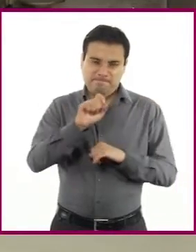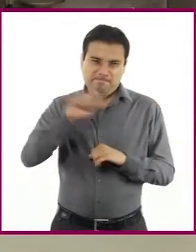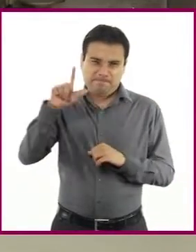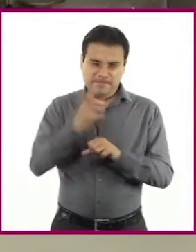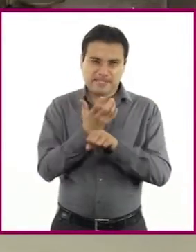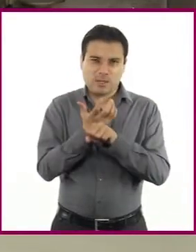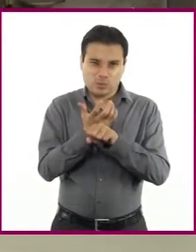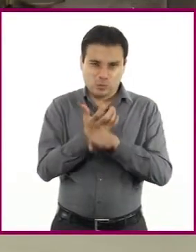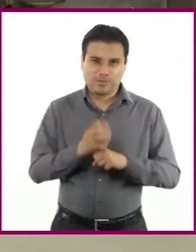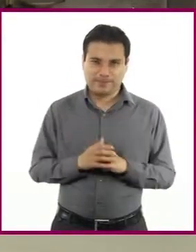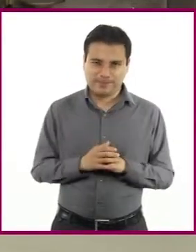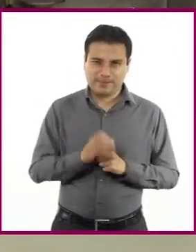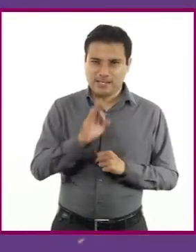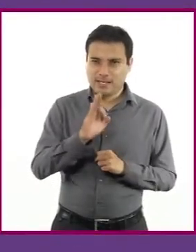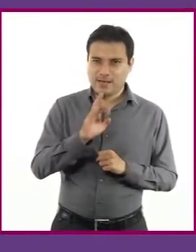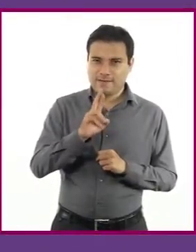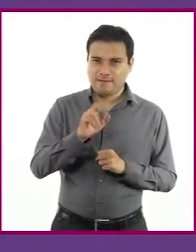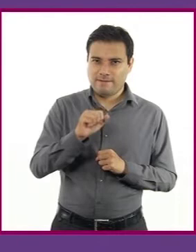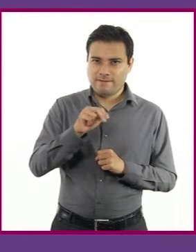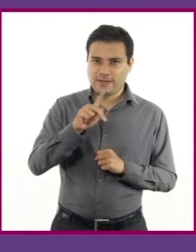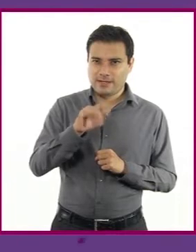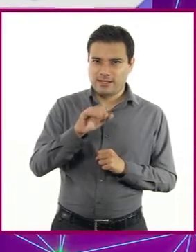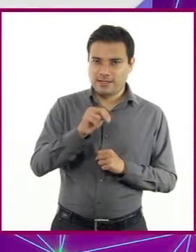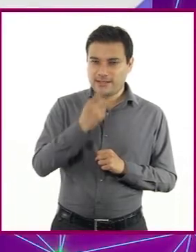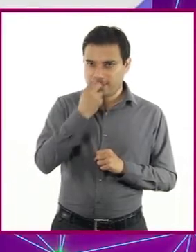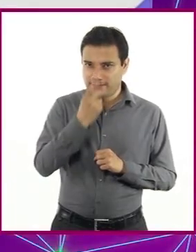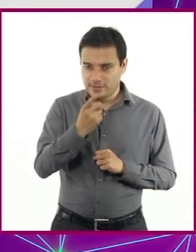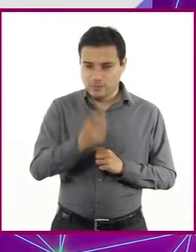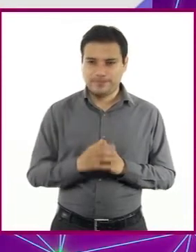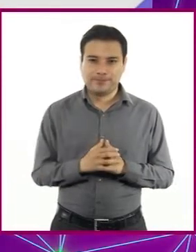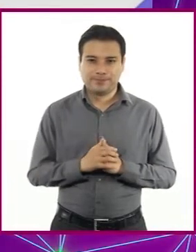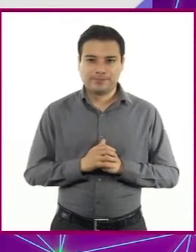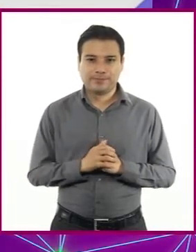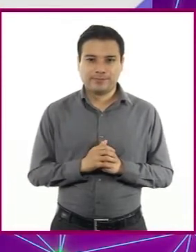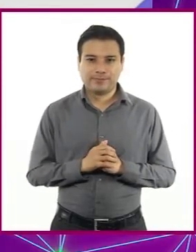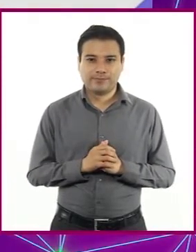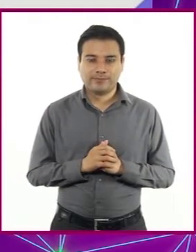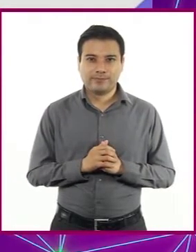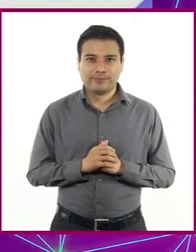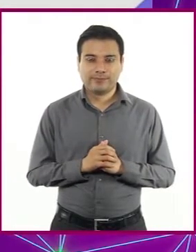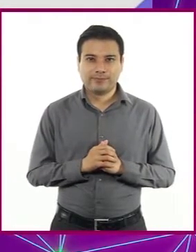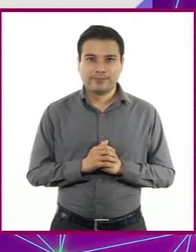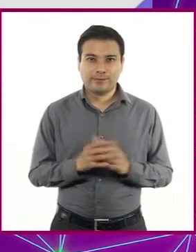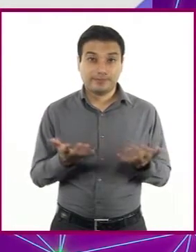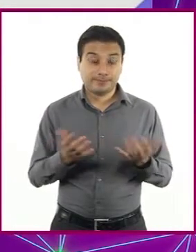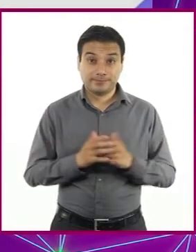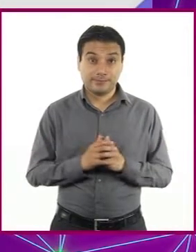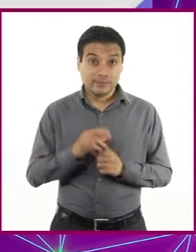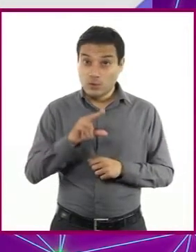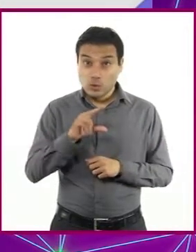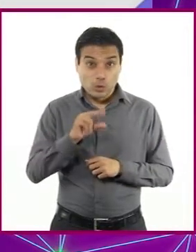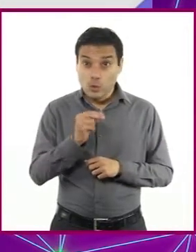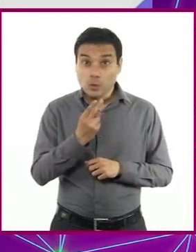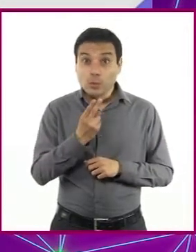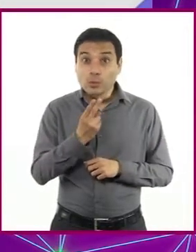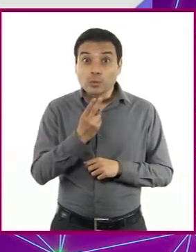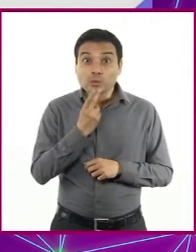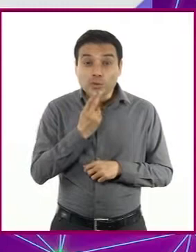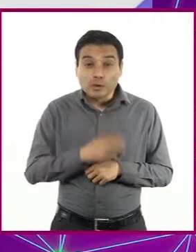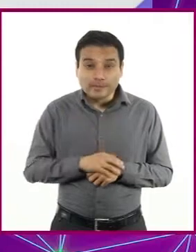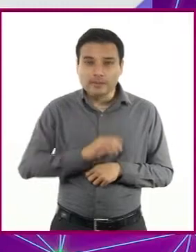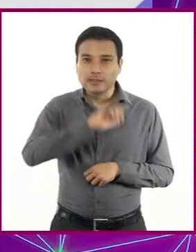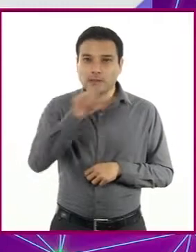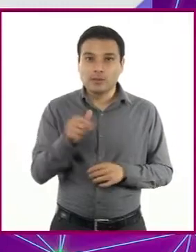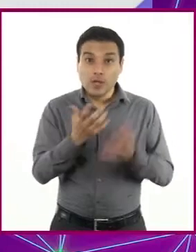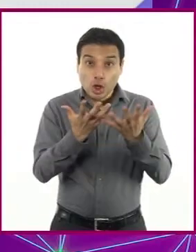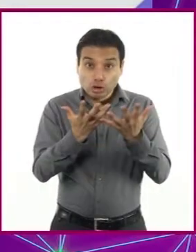estadounidense Benjamin Franklin. La oxidación, por falta de uso, gasta mucho más las herramientas que el propio